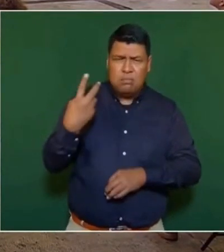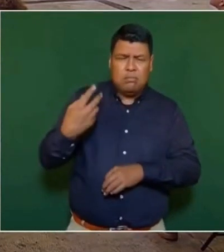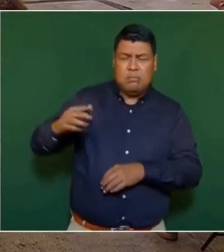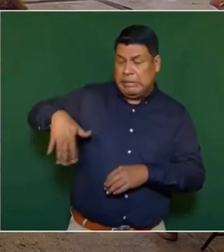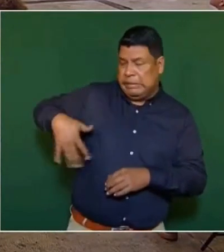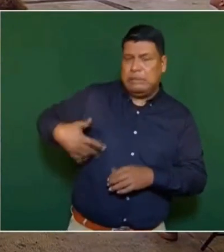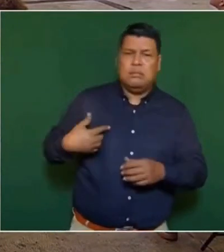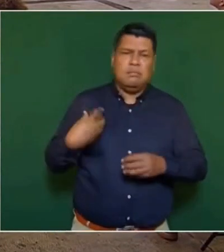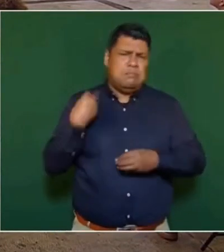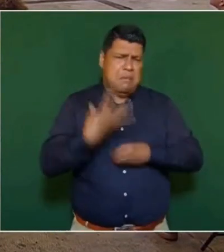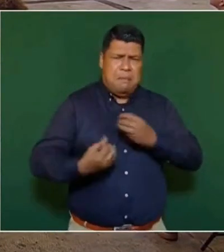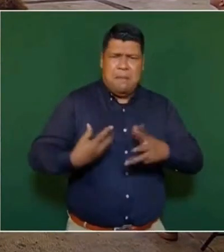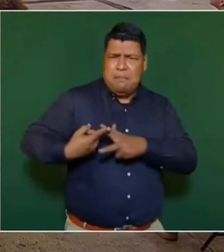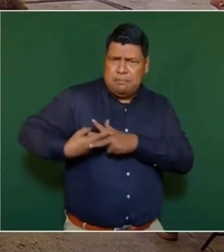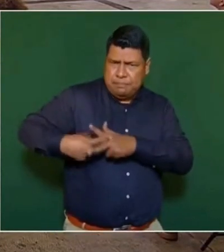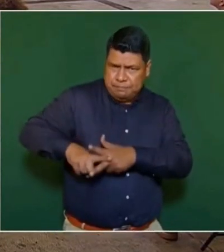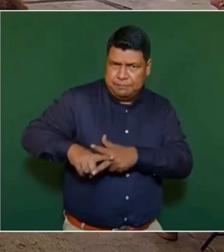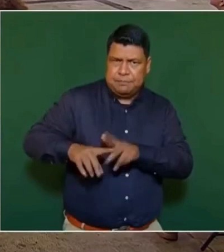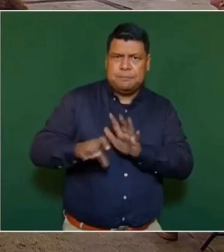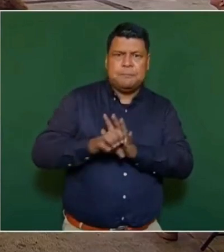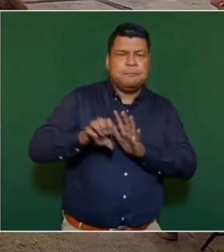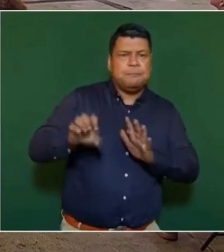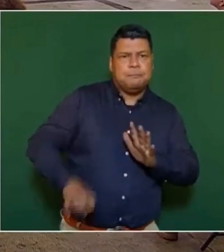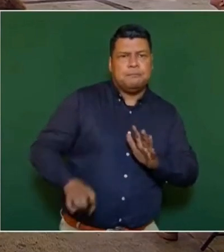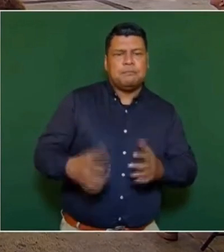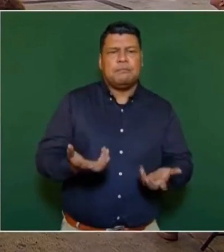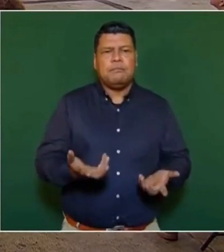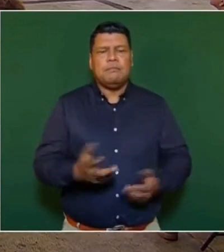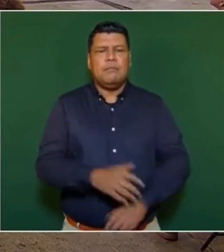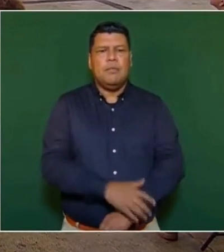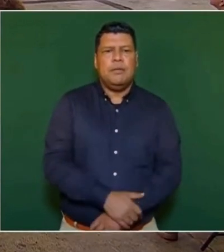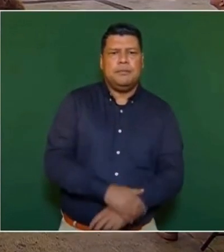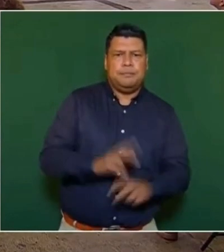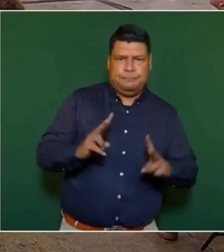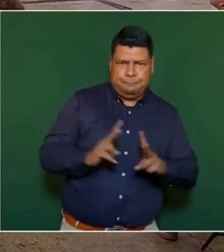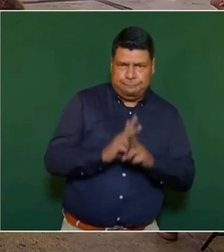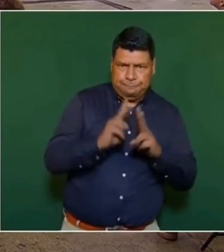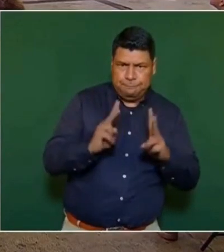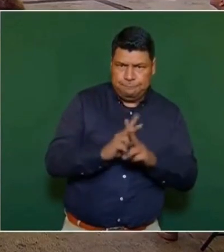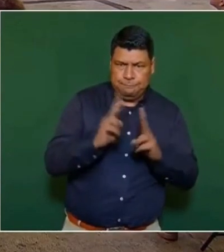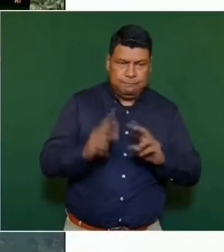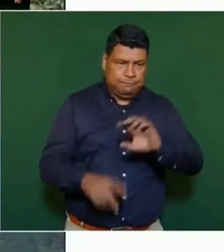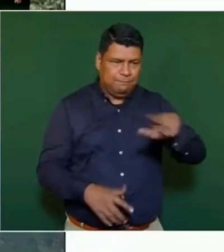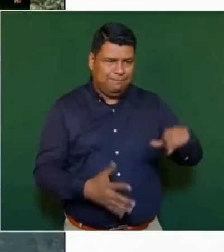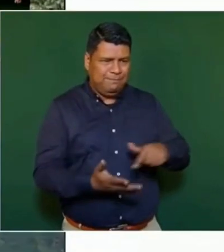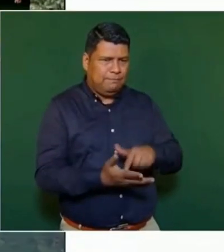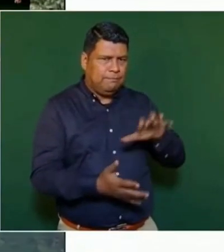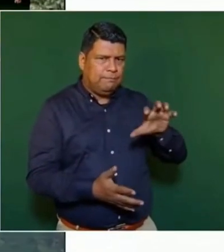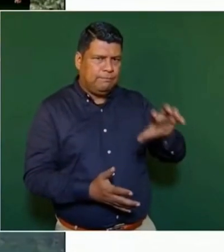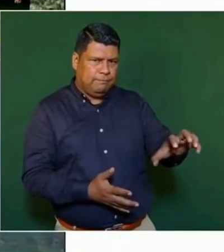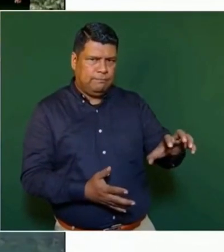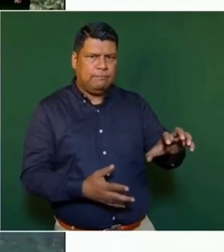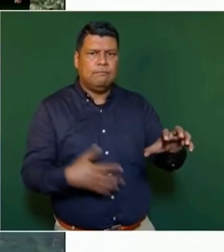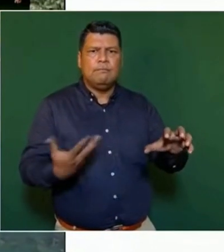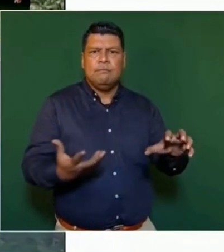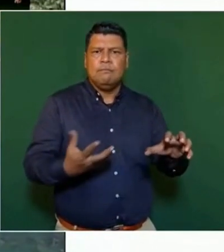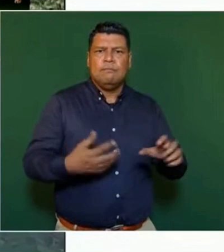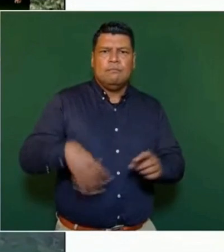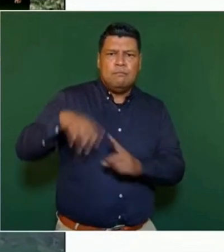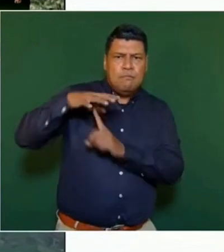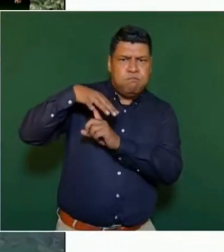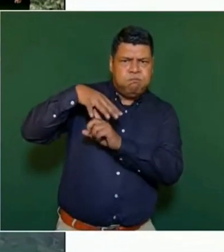ejemplo, aquí en Poza Rica, que están distribuyendo a través de